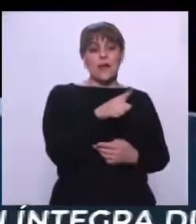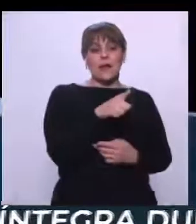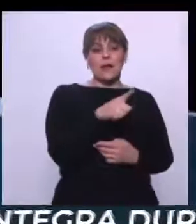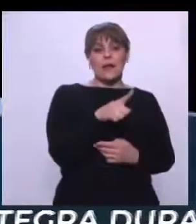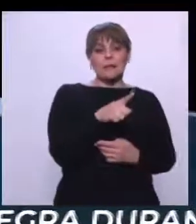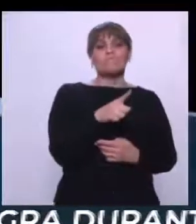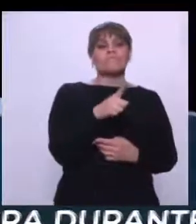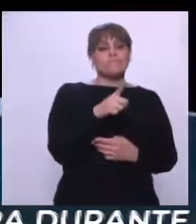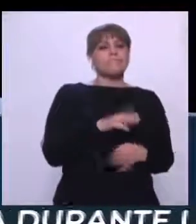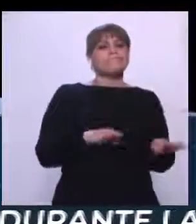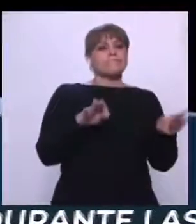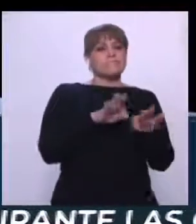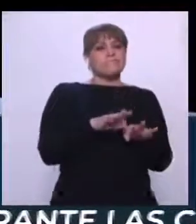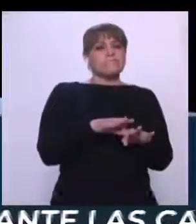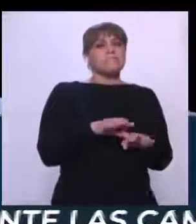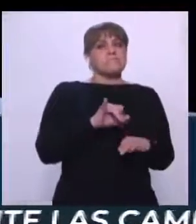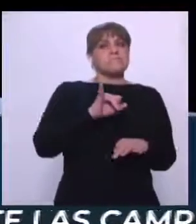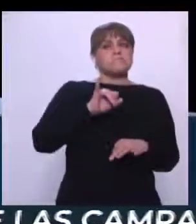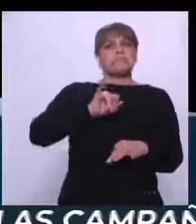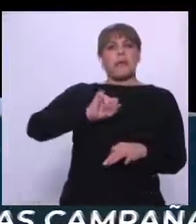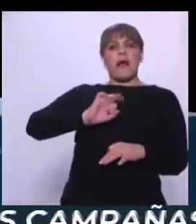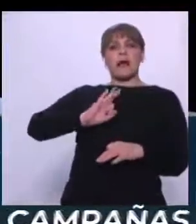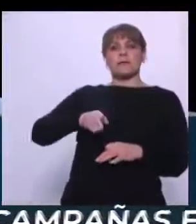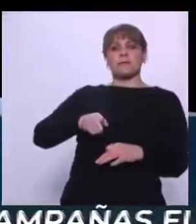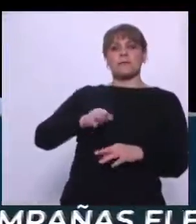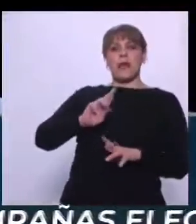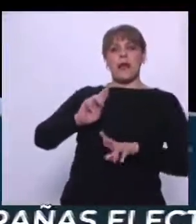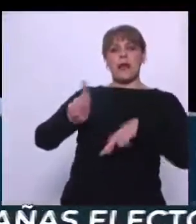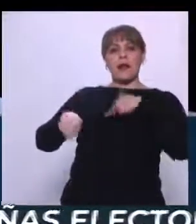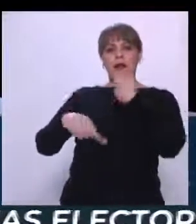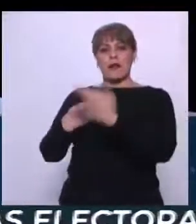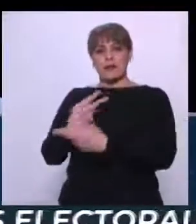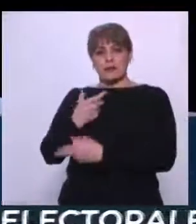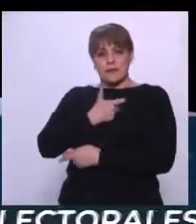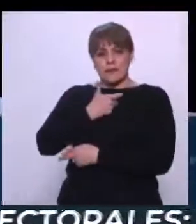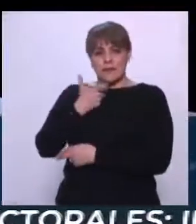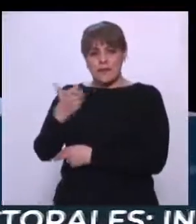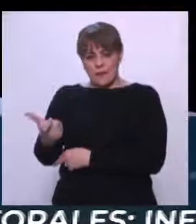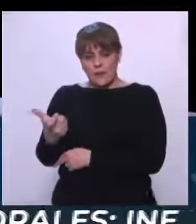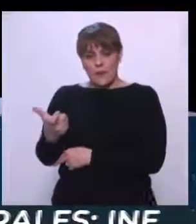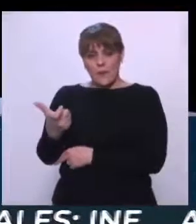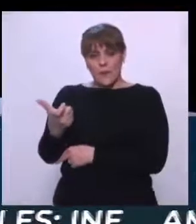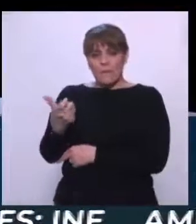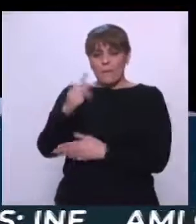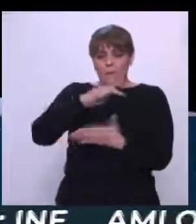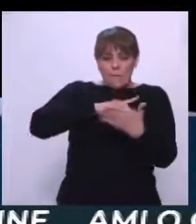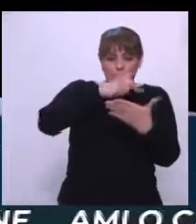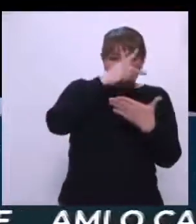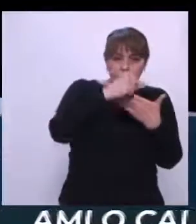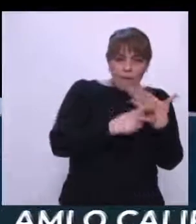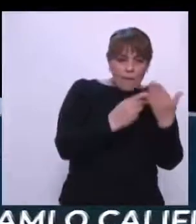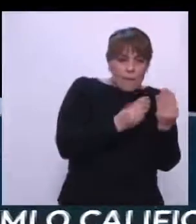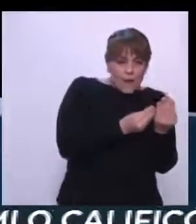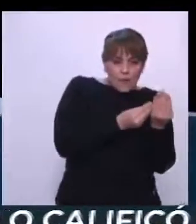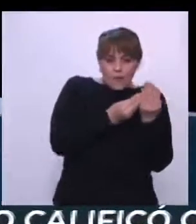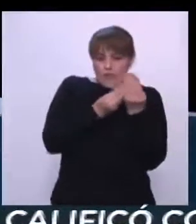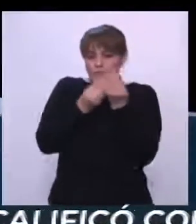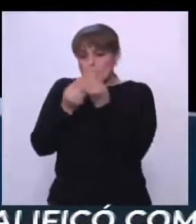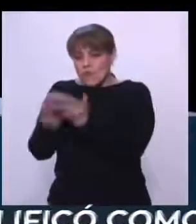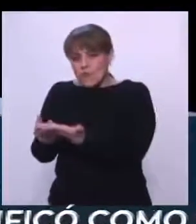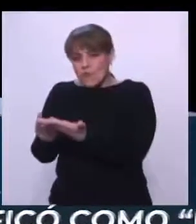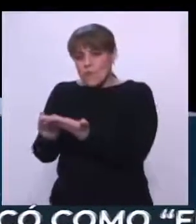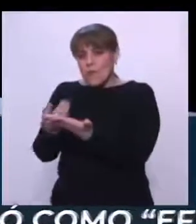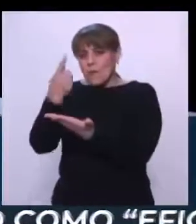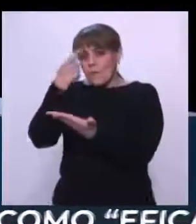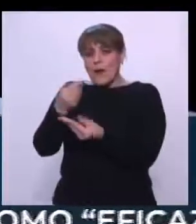por el decir, sí, vamos a regresar esta cantidad de dinero, hacer un plan para que este dinero sea regresado a las